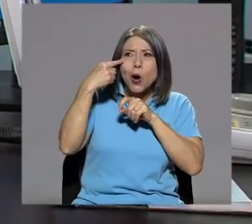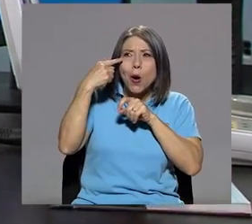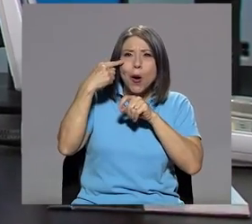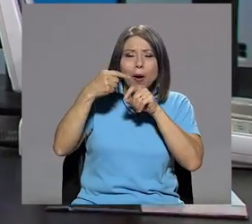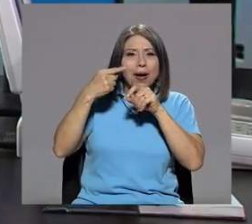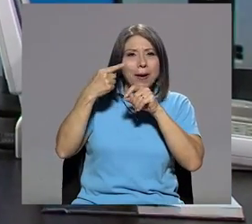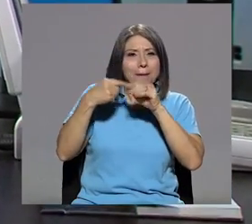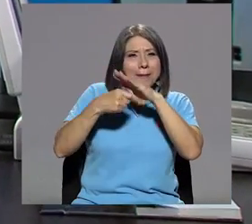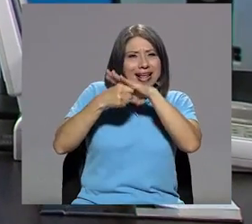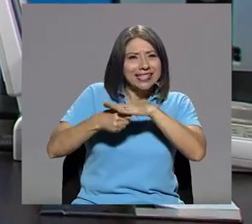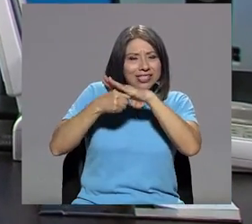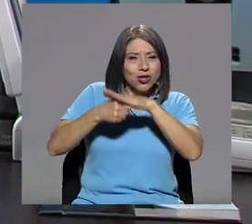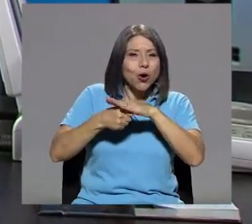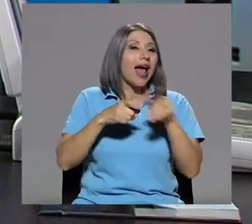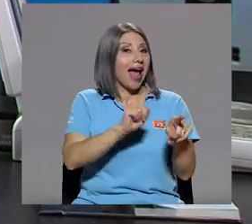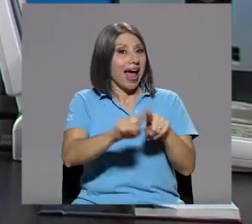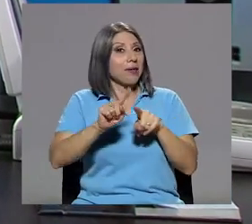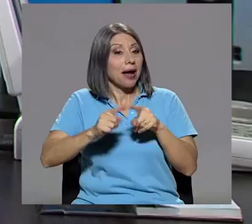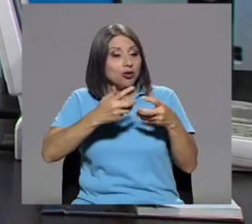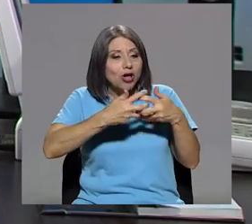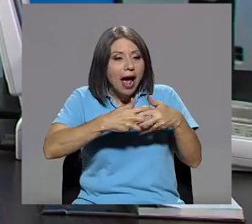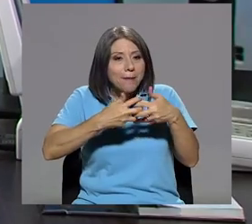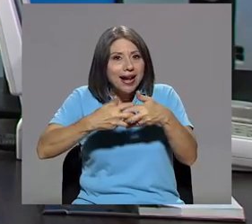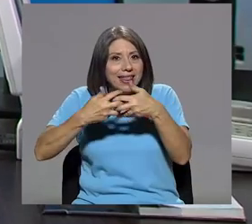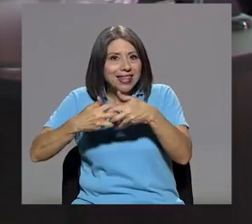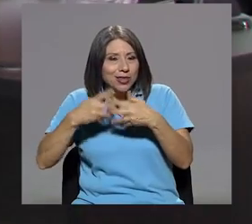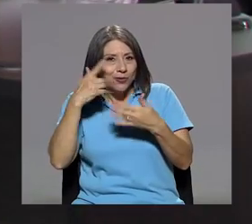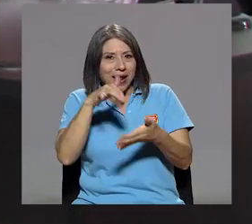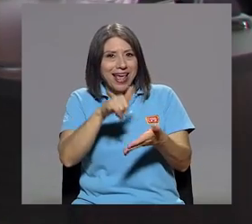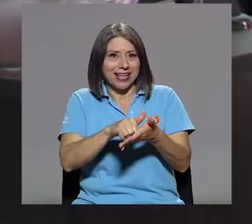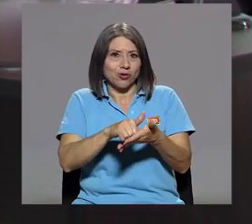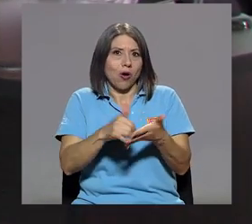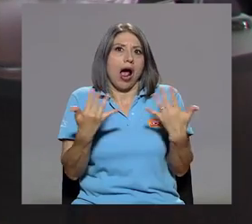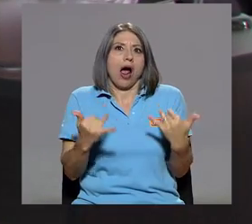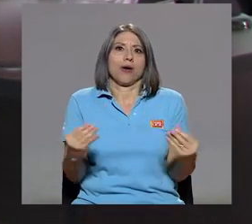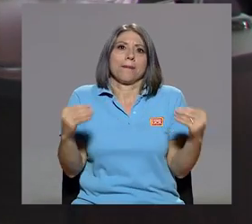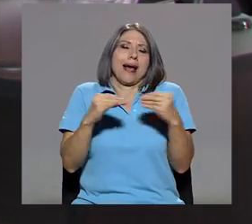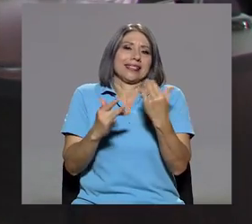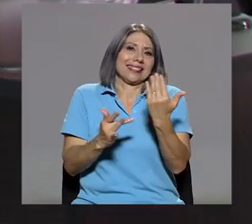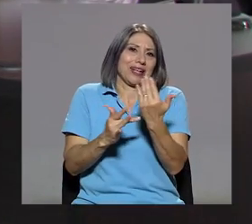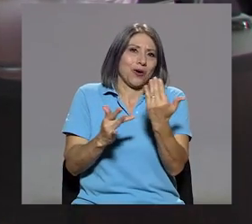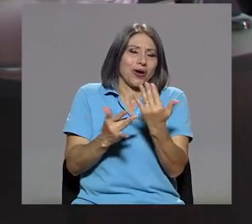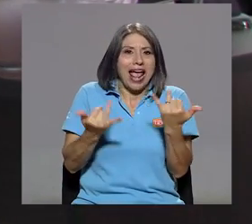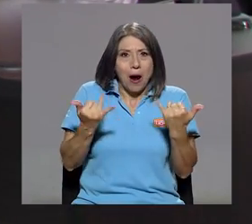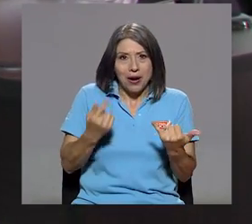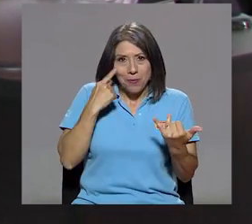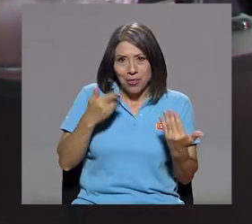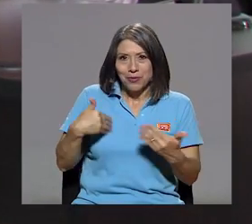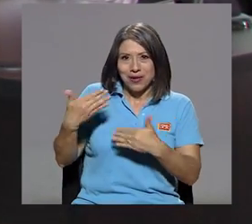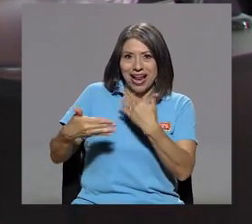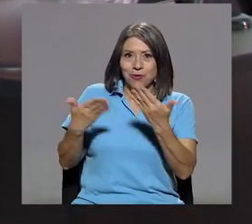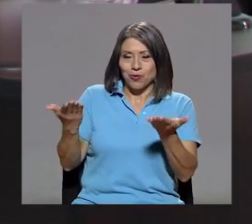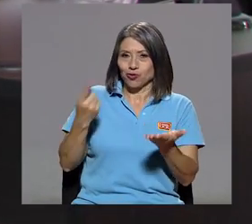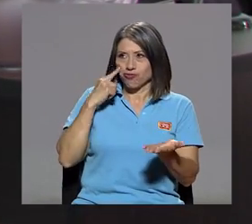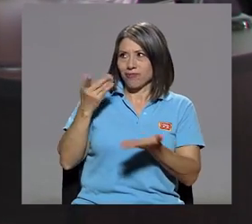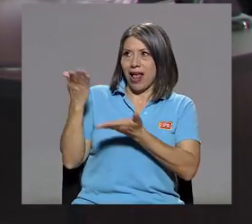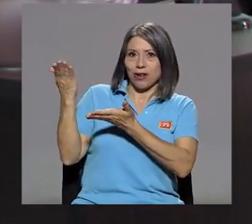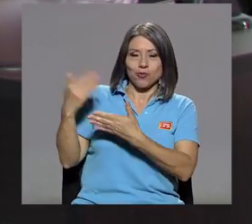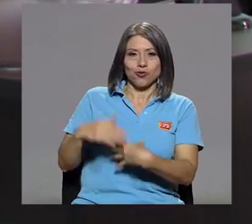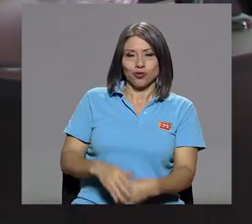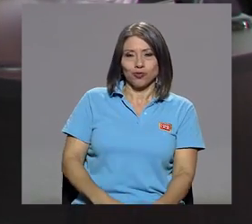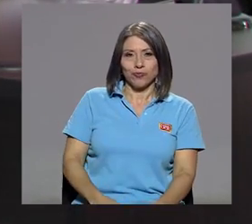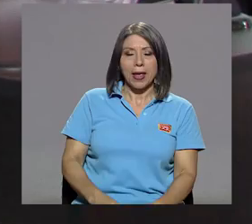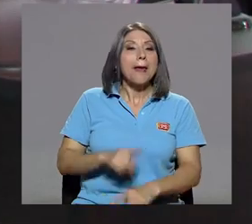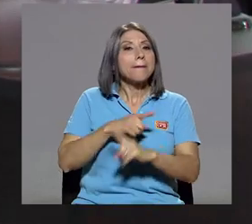bueno, necesitan... Hay varios aparatitos para eso. Obviamente eso cada vez es mucho más tecnológico. Ahora podemos ver algunos de ellos. Ajá. Aquí tenemos algunos